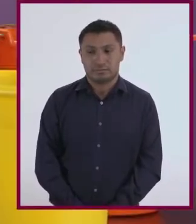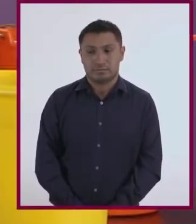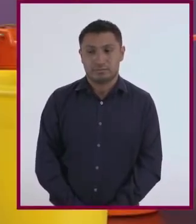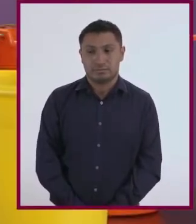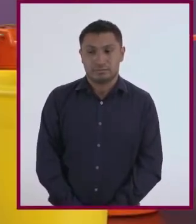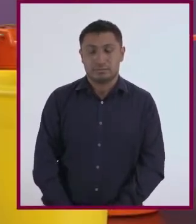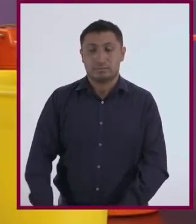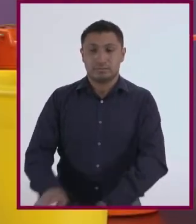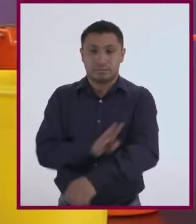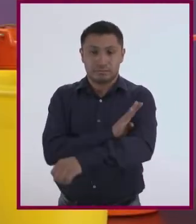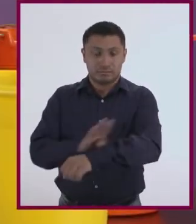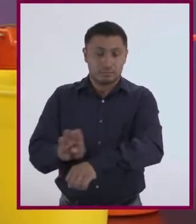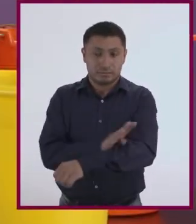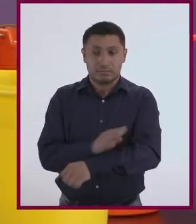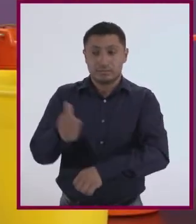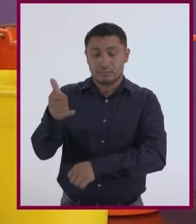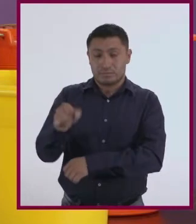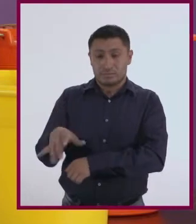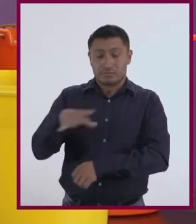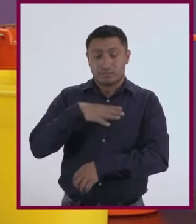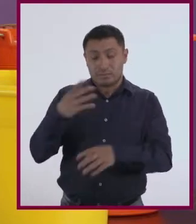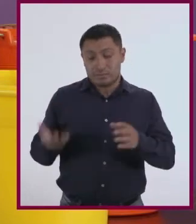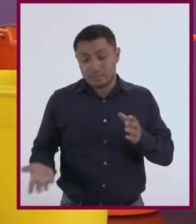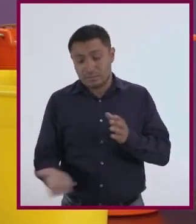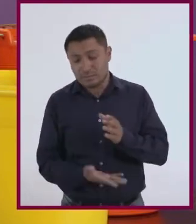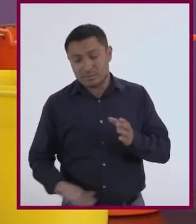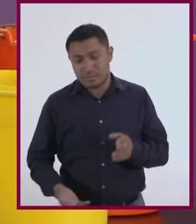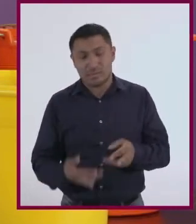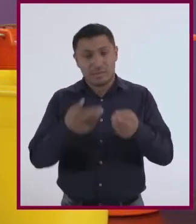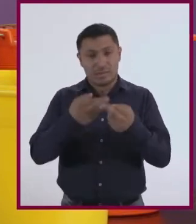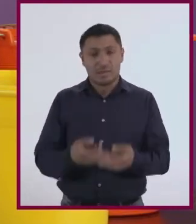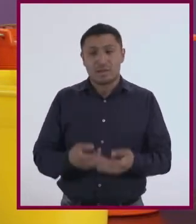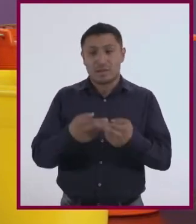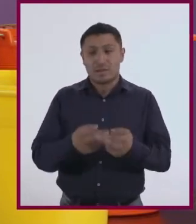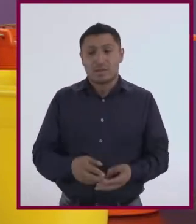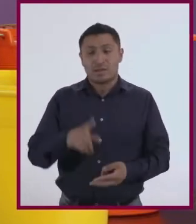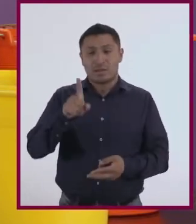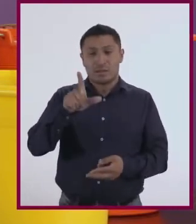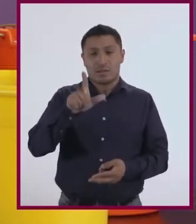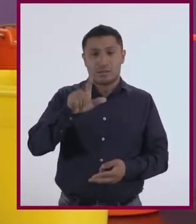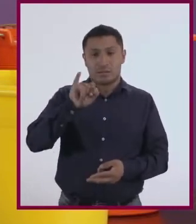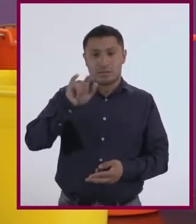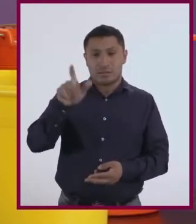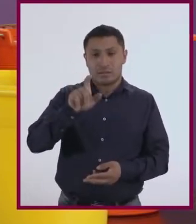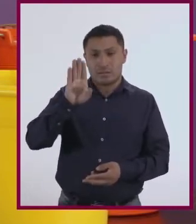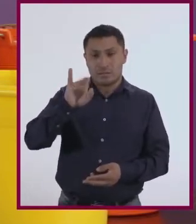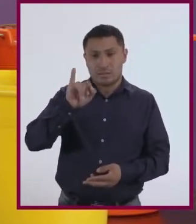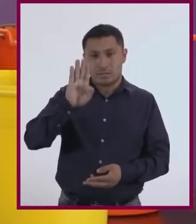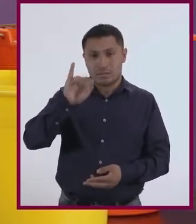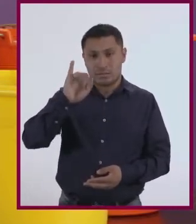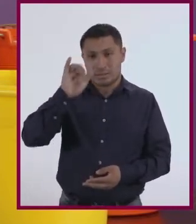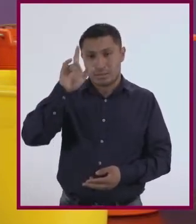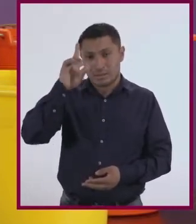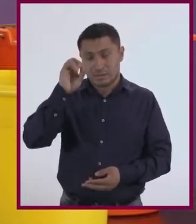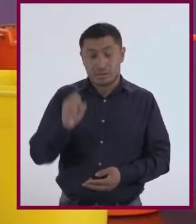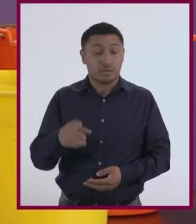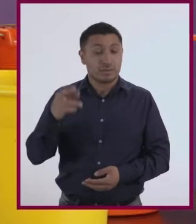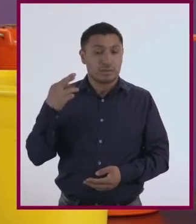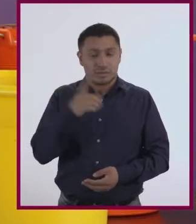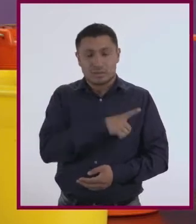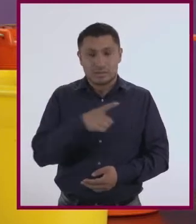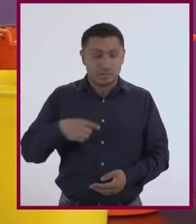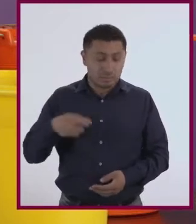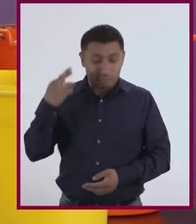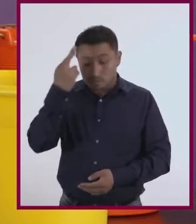La ventaja de este diseño es de que la cubeta de abajo va a recibir los lixiviados y los cuales estos los tenemos que estar